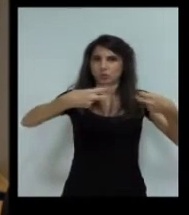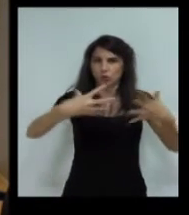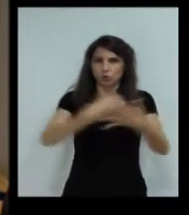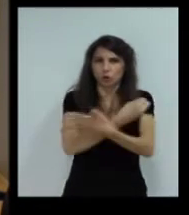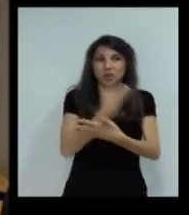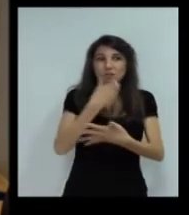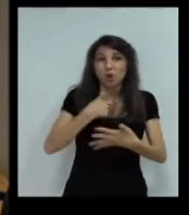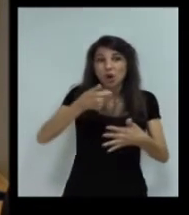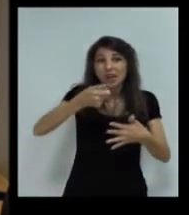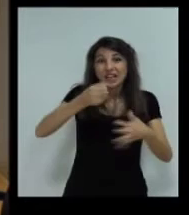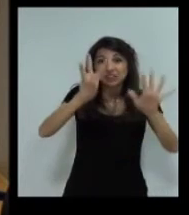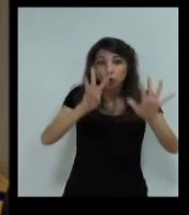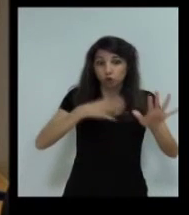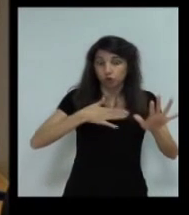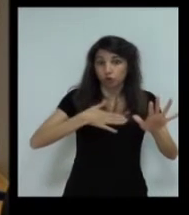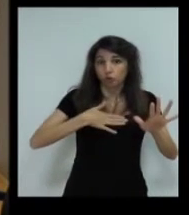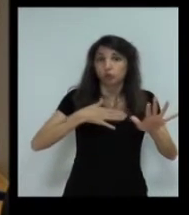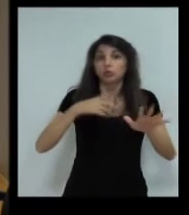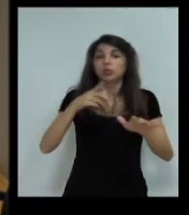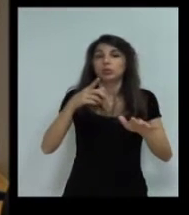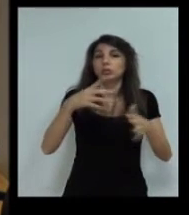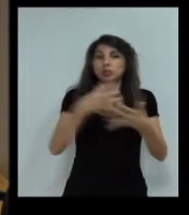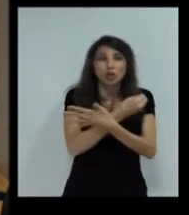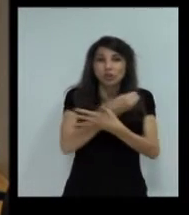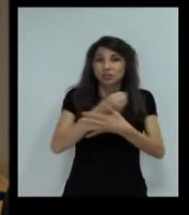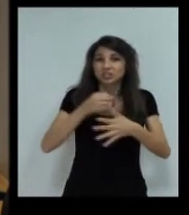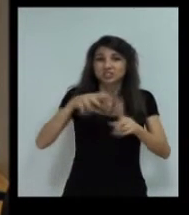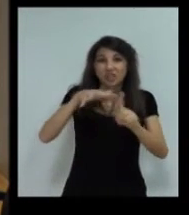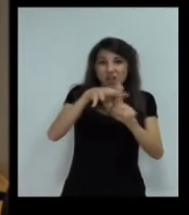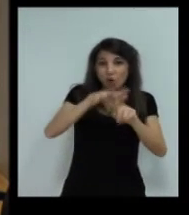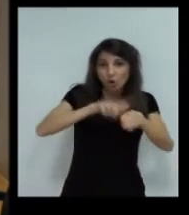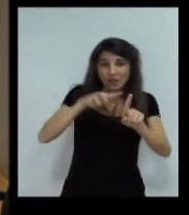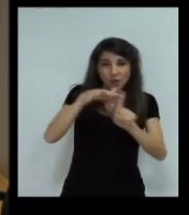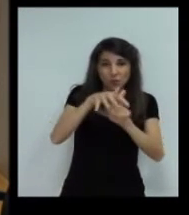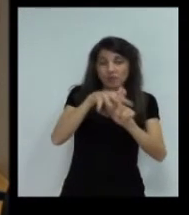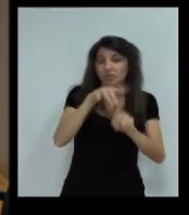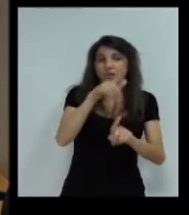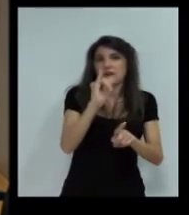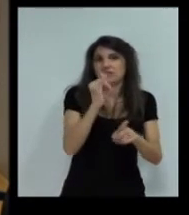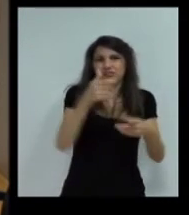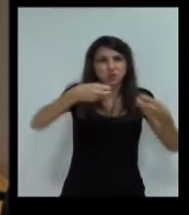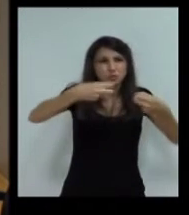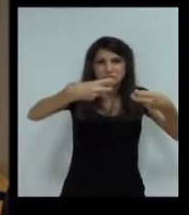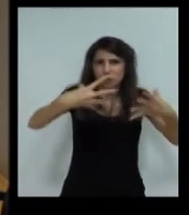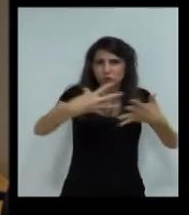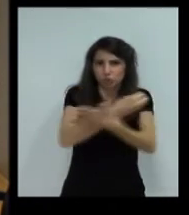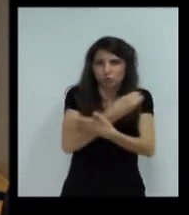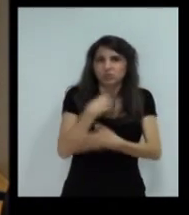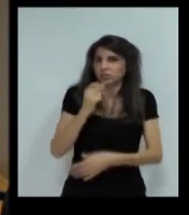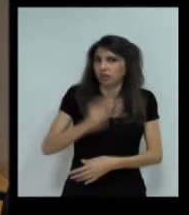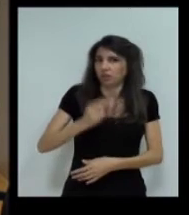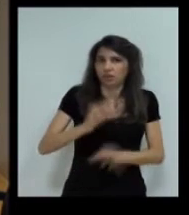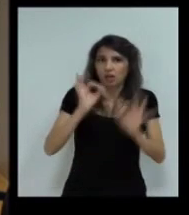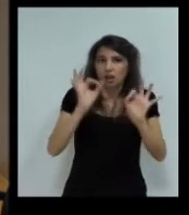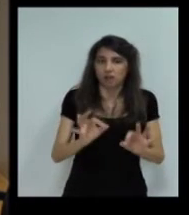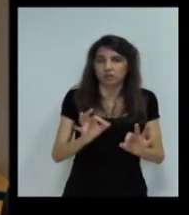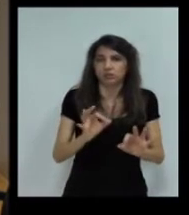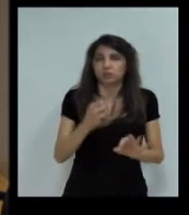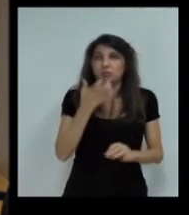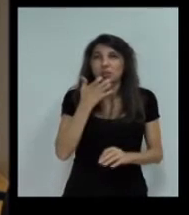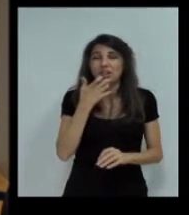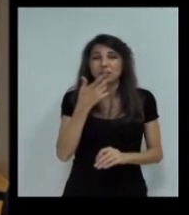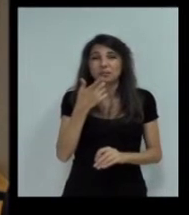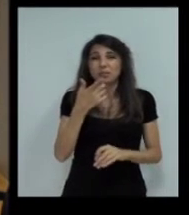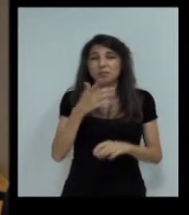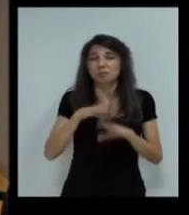En prime time ayer estábamos subtitulando todo, muy bien. Todo, y es habitual, no es, de hecho, por ejemplo,